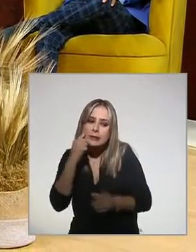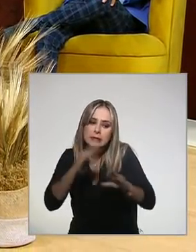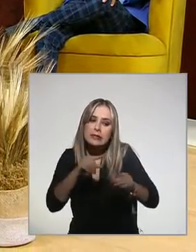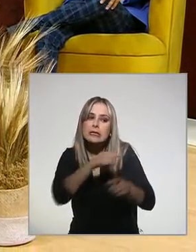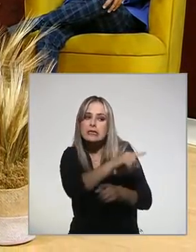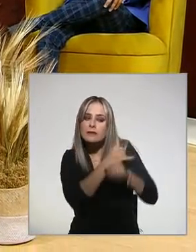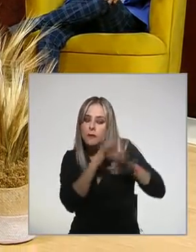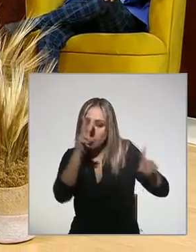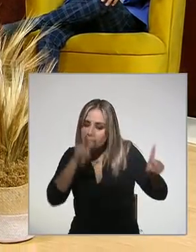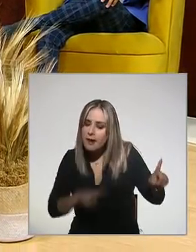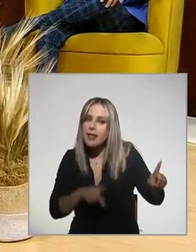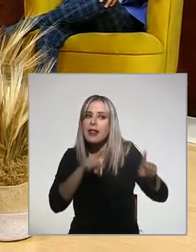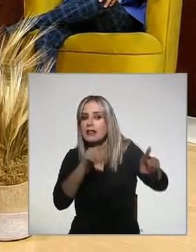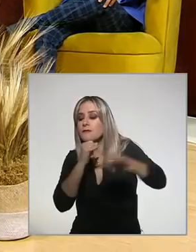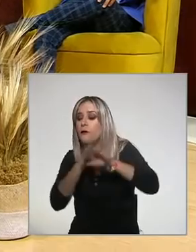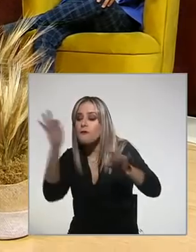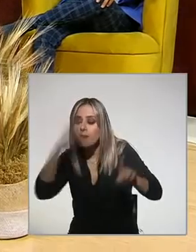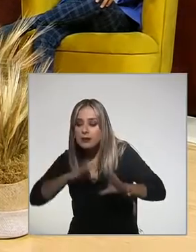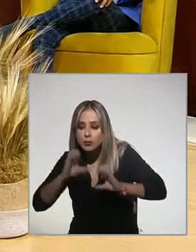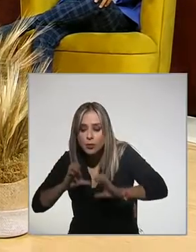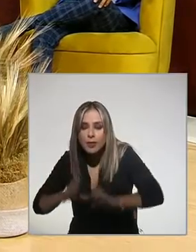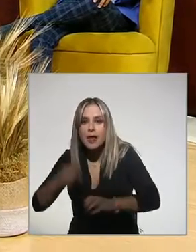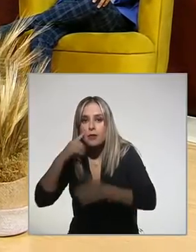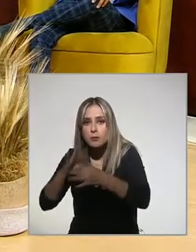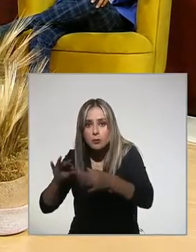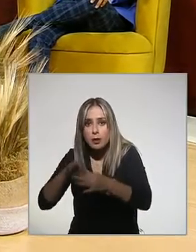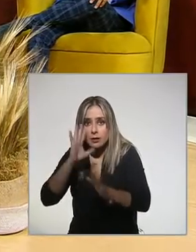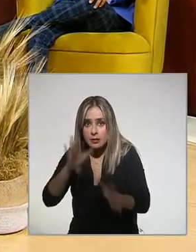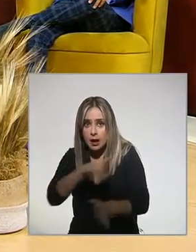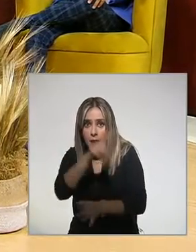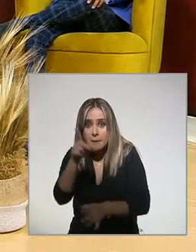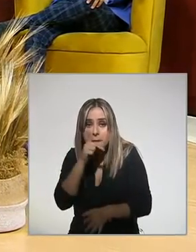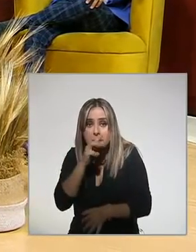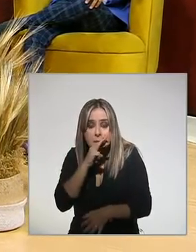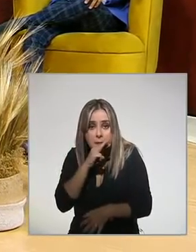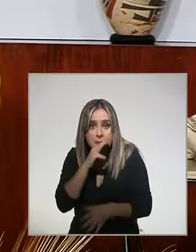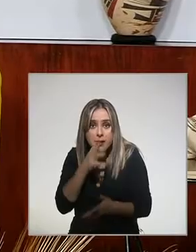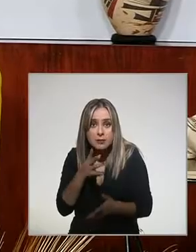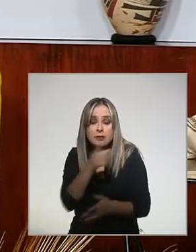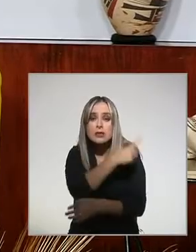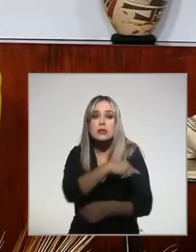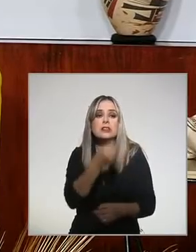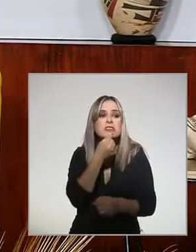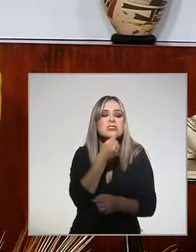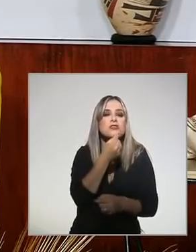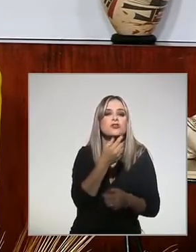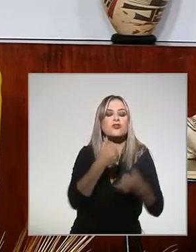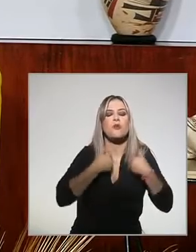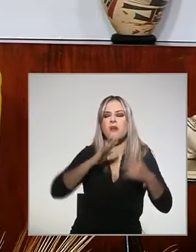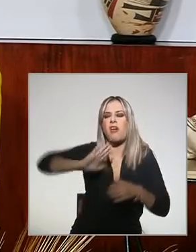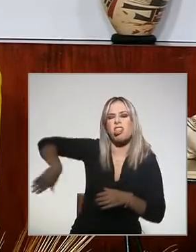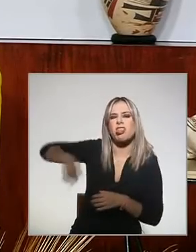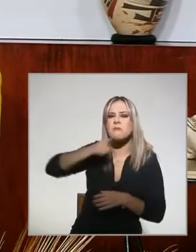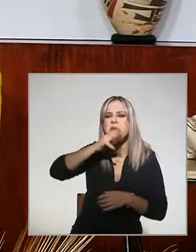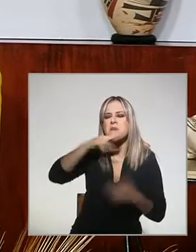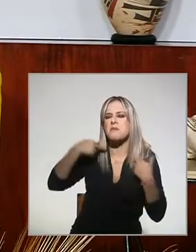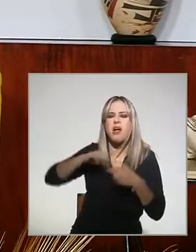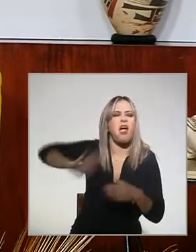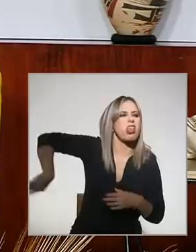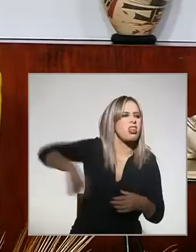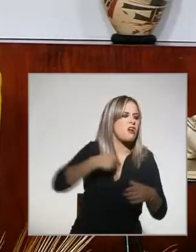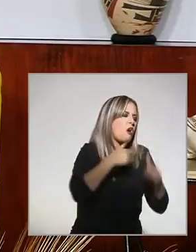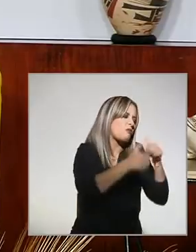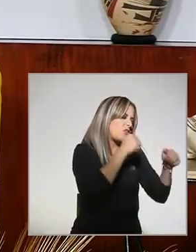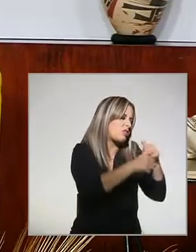puedes informar? Porque sí, la realidad es que las generaciones actuales son más autodidactas, ya no dependen tanto de papá, de mamá, de maestro. Si quieren buscar